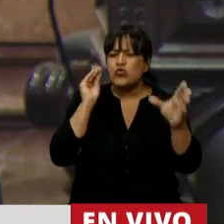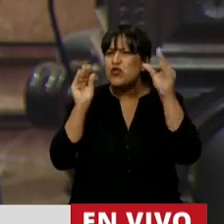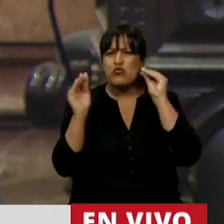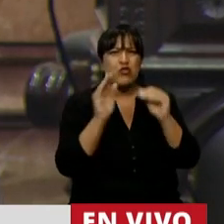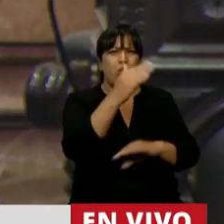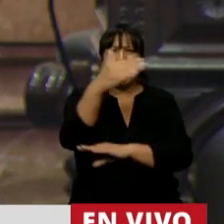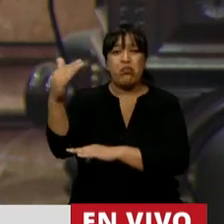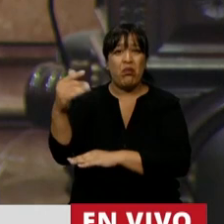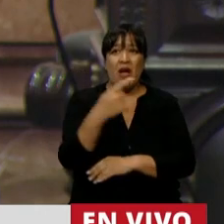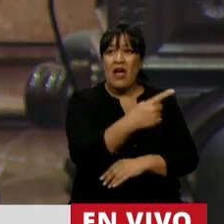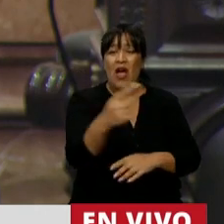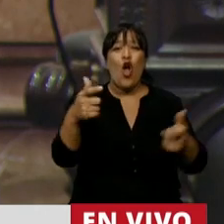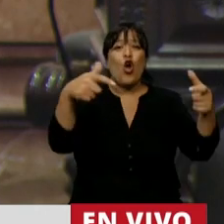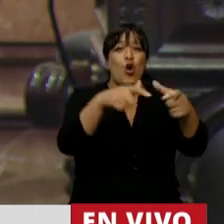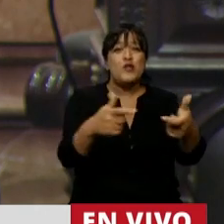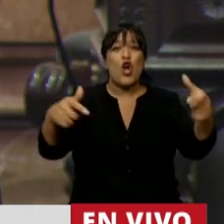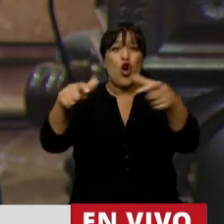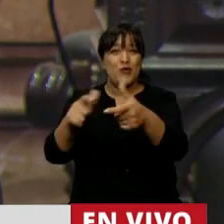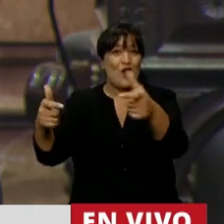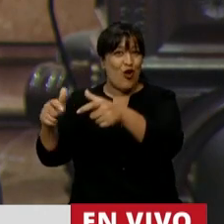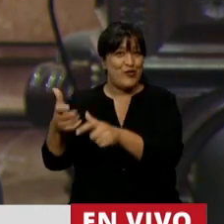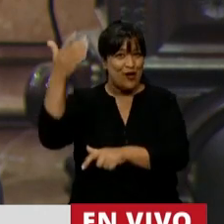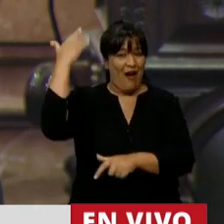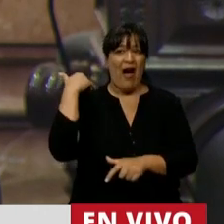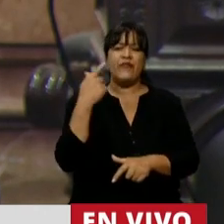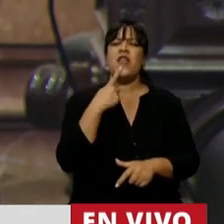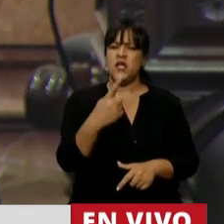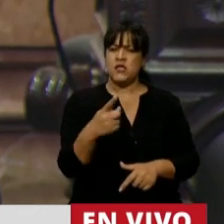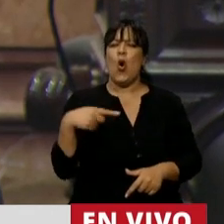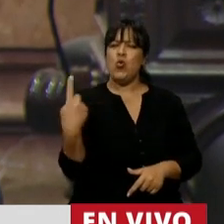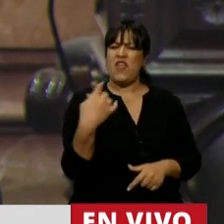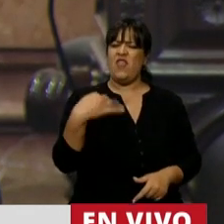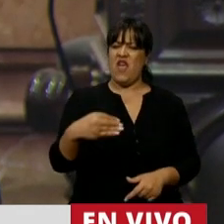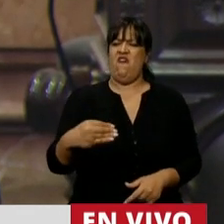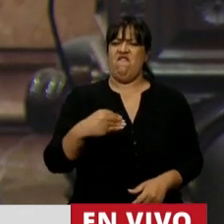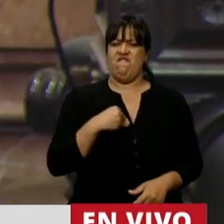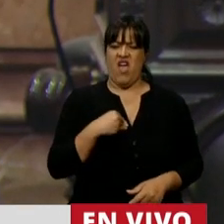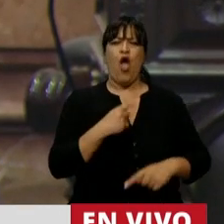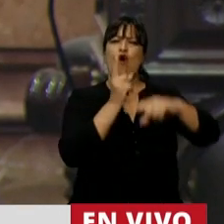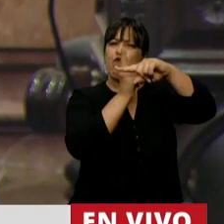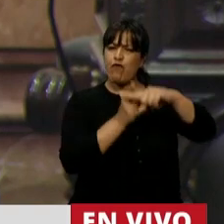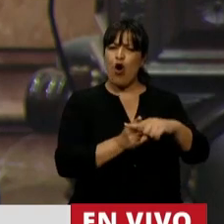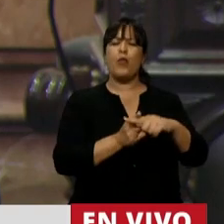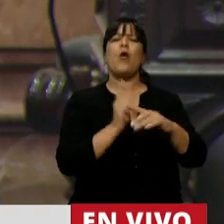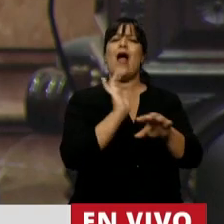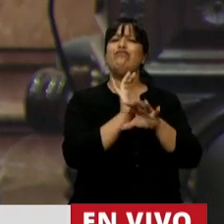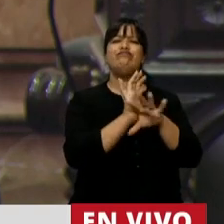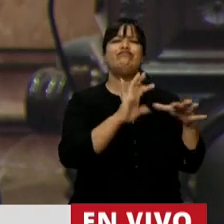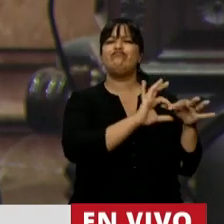a decir a cada una de las comisiones fue: tengan fe, que esta fórmula está enmarcada en